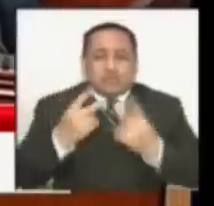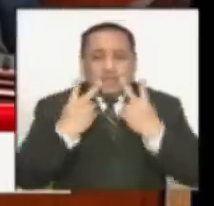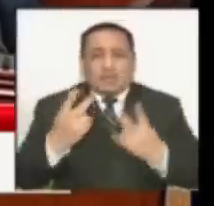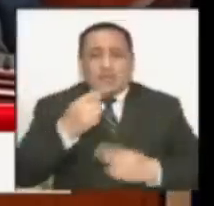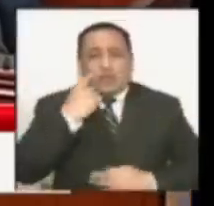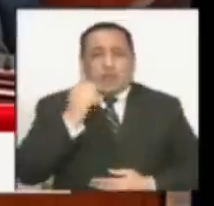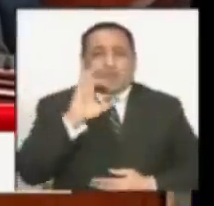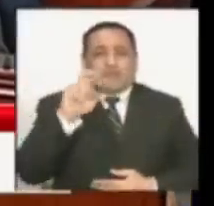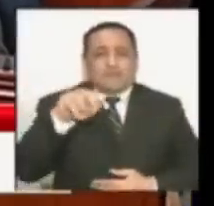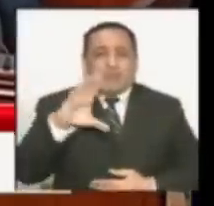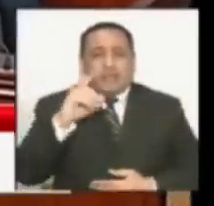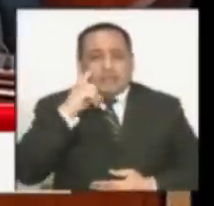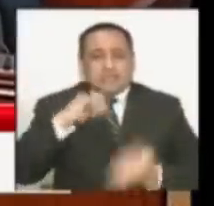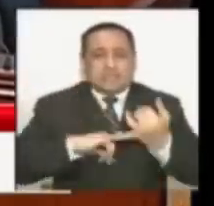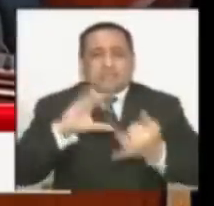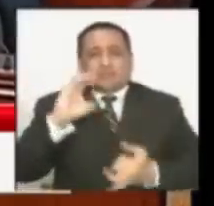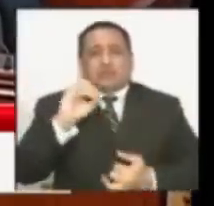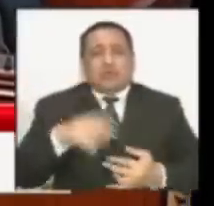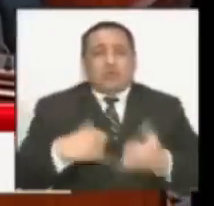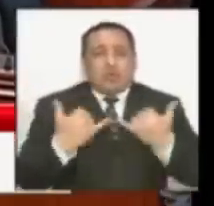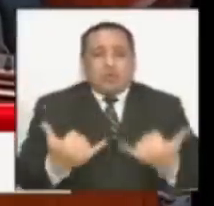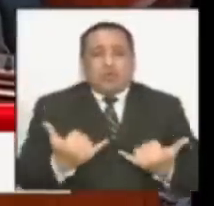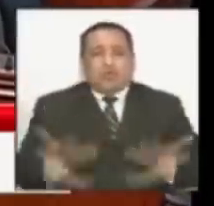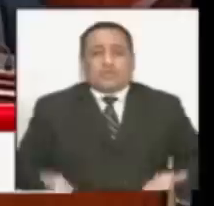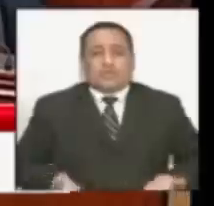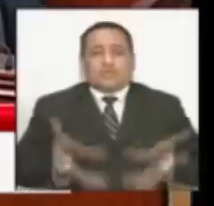decir, los congresistas. Vemos a